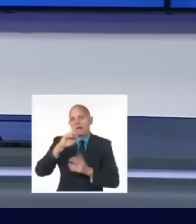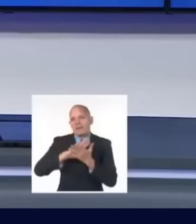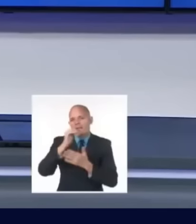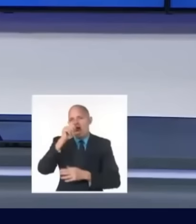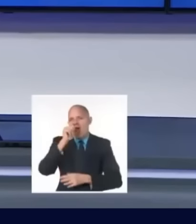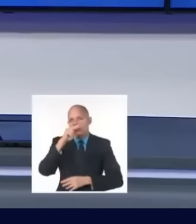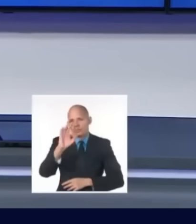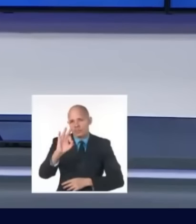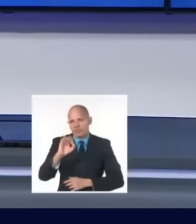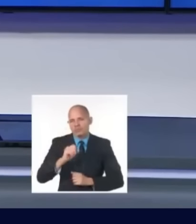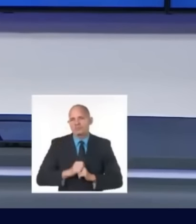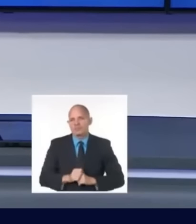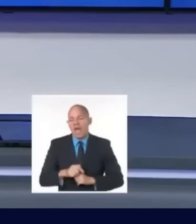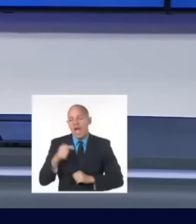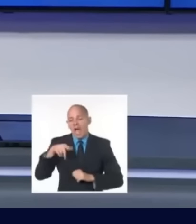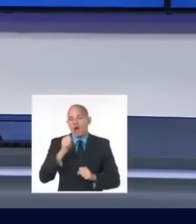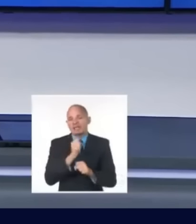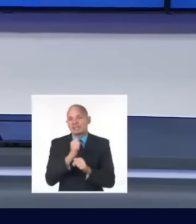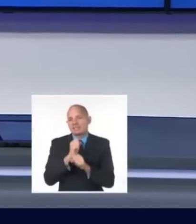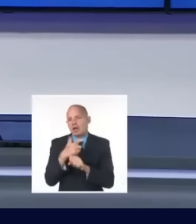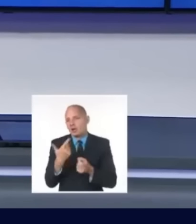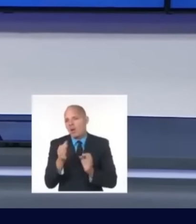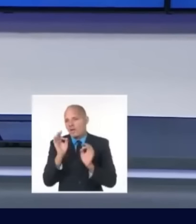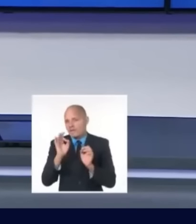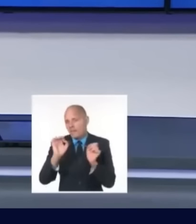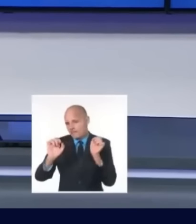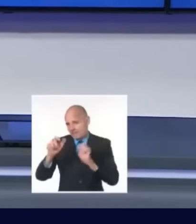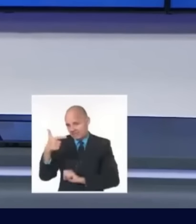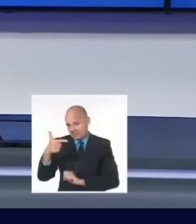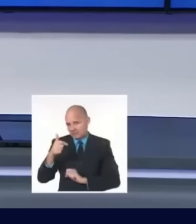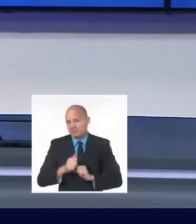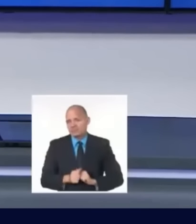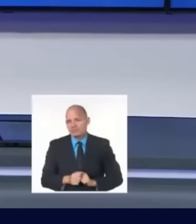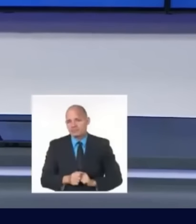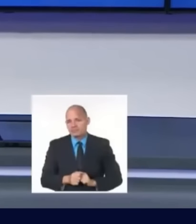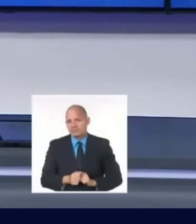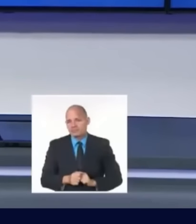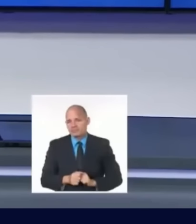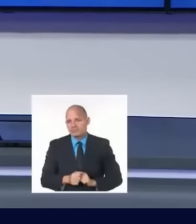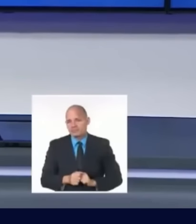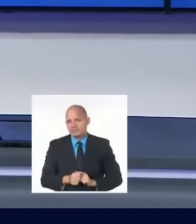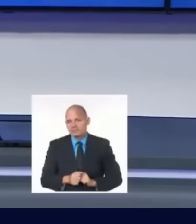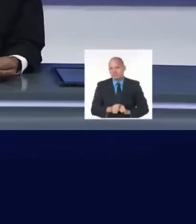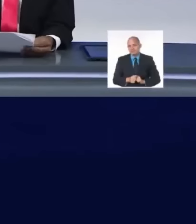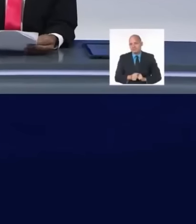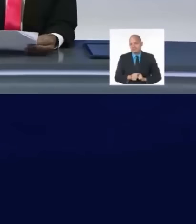Batista, actual viceministro de ese organismo. El compañero Rodríguez.